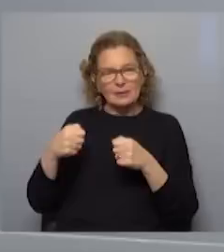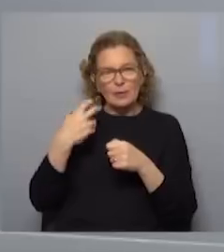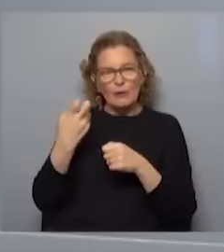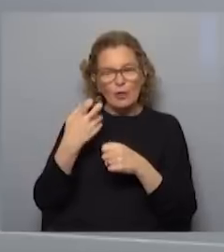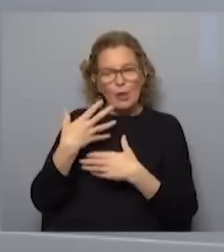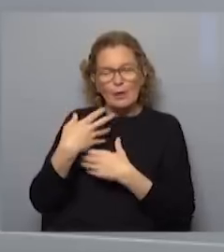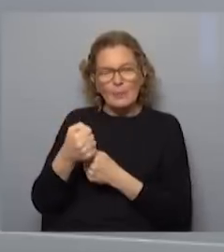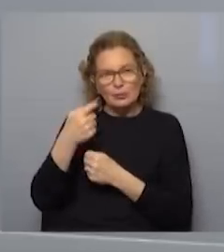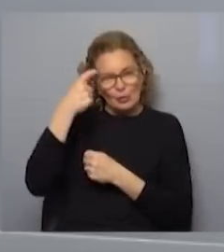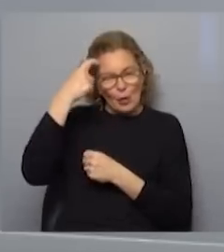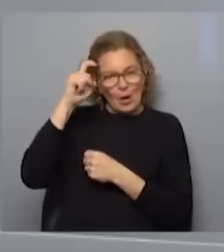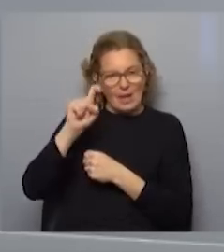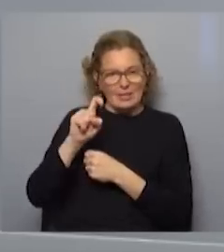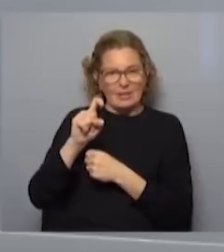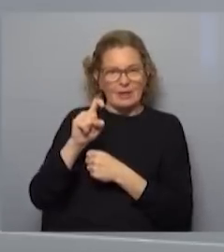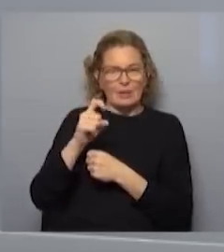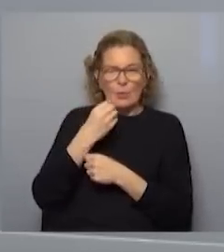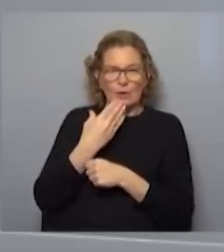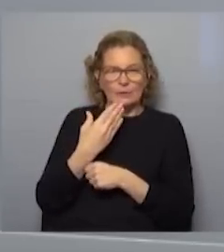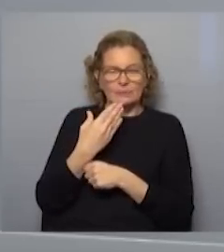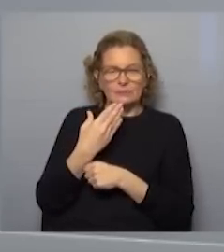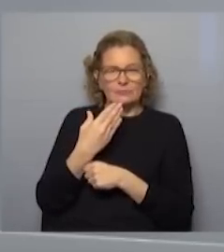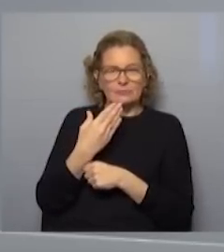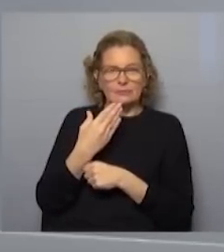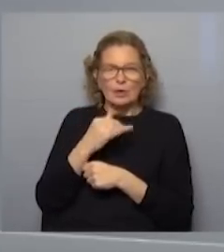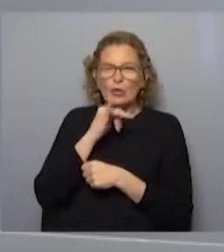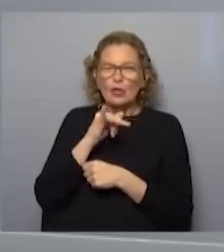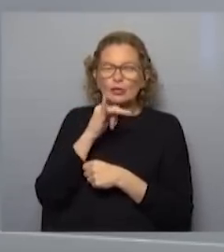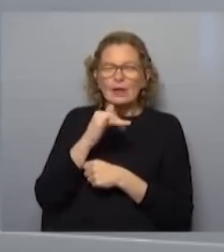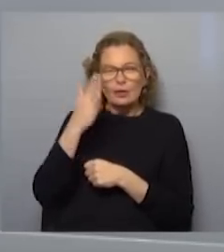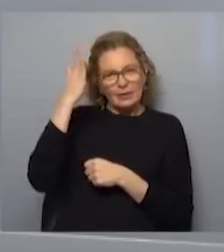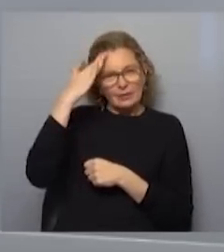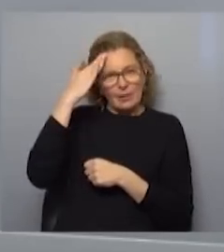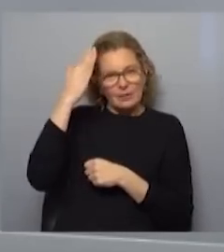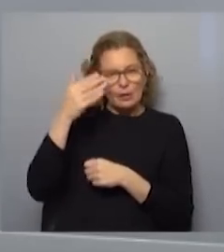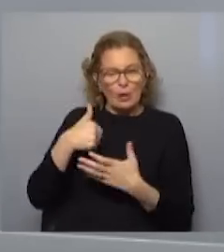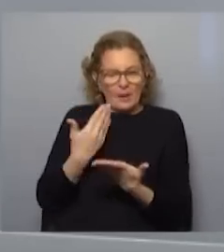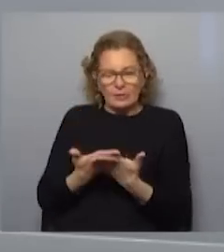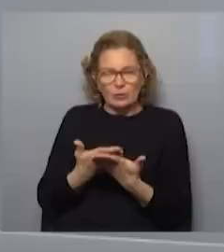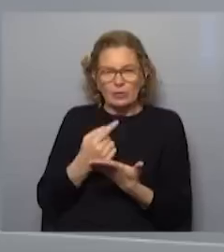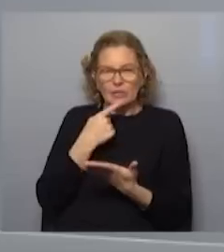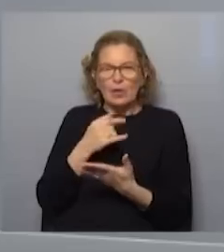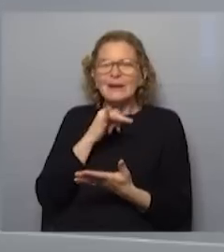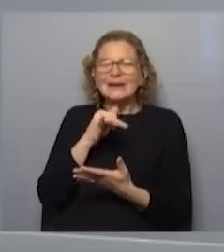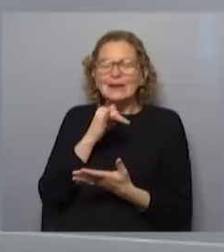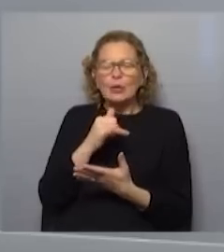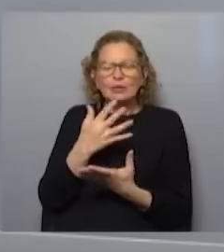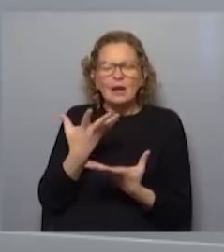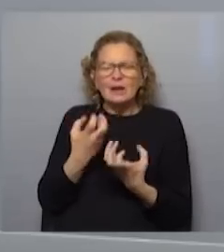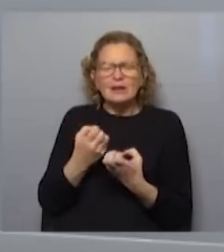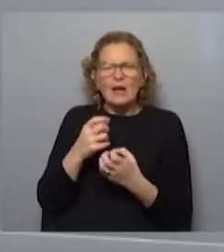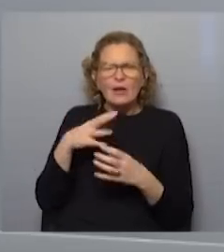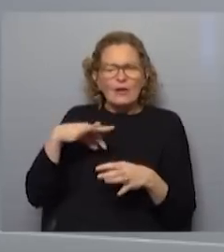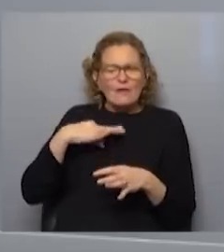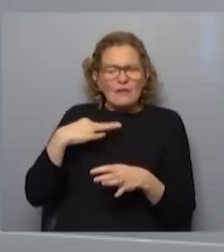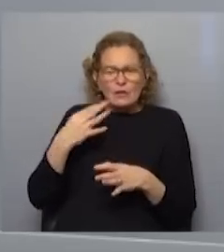un respaldo con la idea de bueno contar todo lo que él sabía eso fue lo que nos planteó quería contar todo lo que había vivido